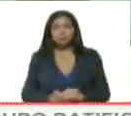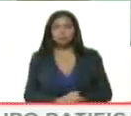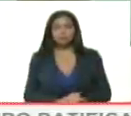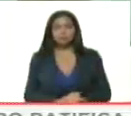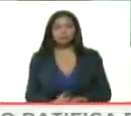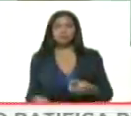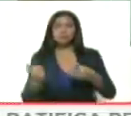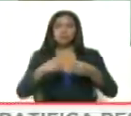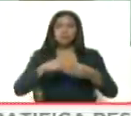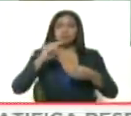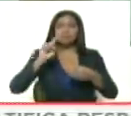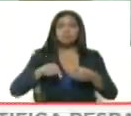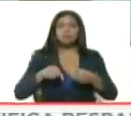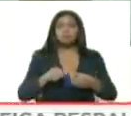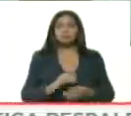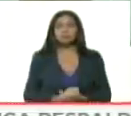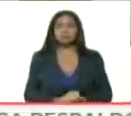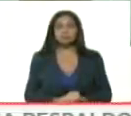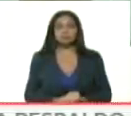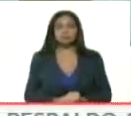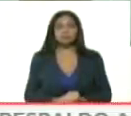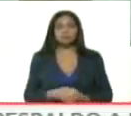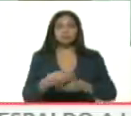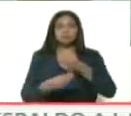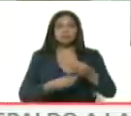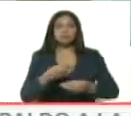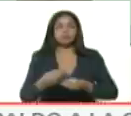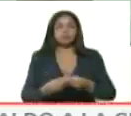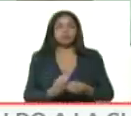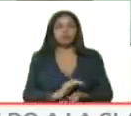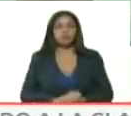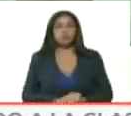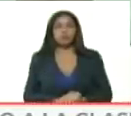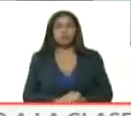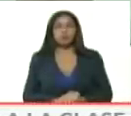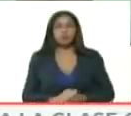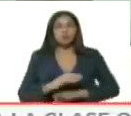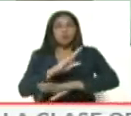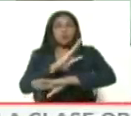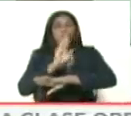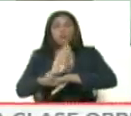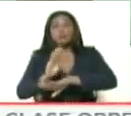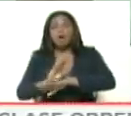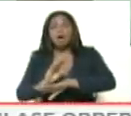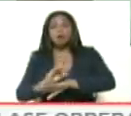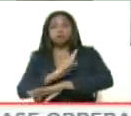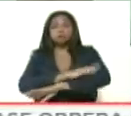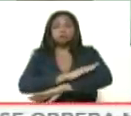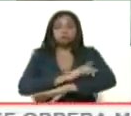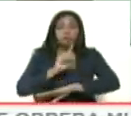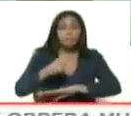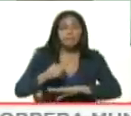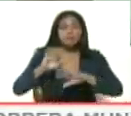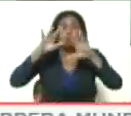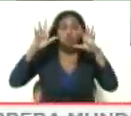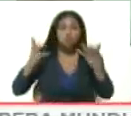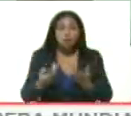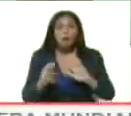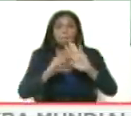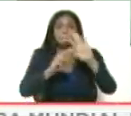incluyendo la realización de la prevención y control de pandemia y las